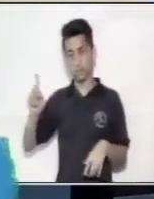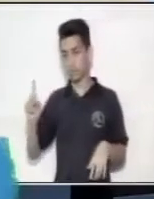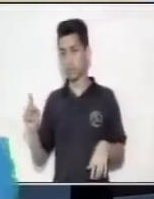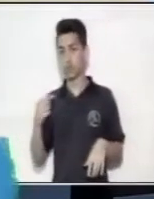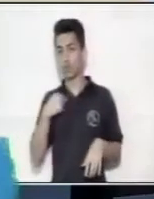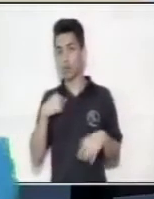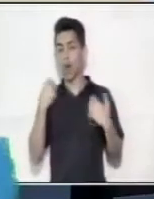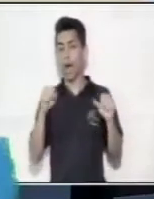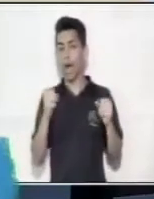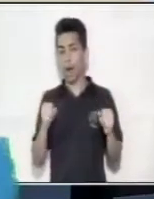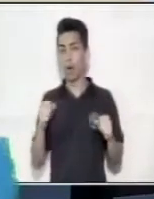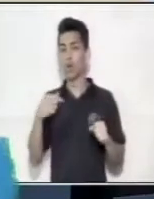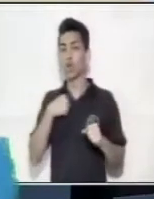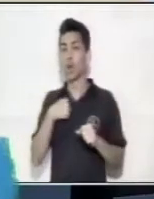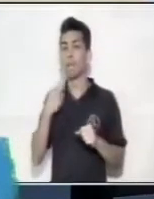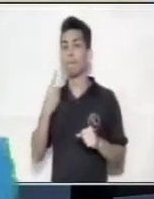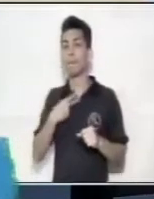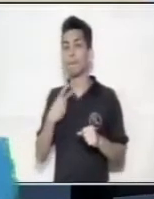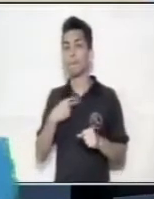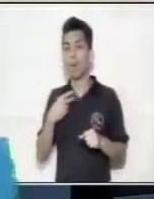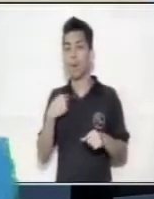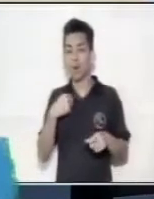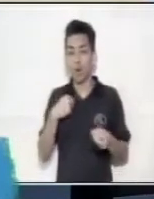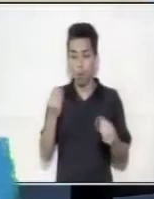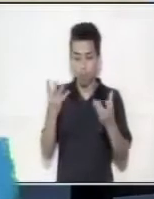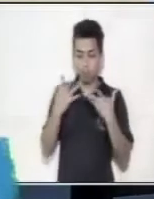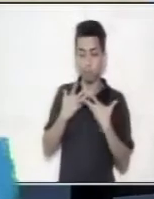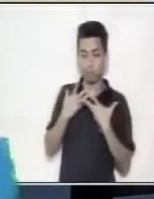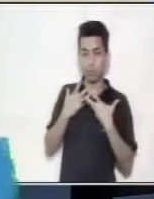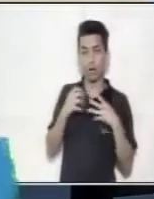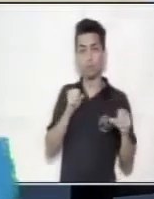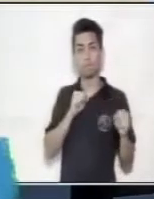la acción y yo mismo estoy recibiendo la acción.